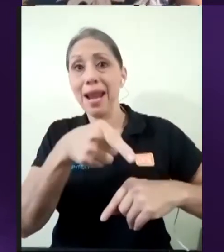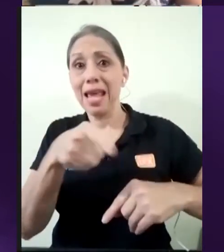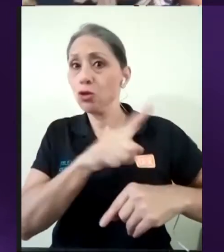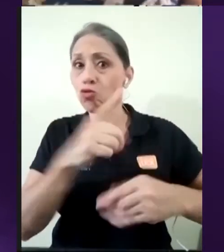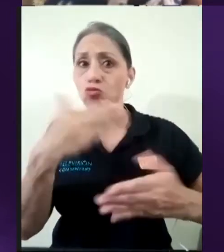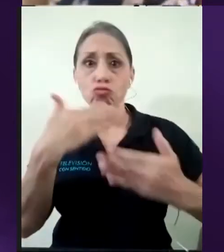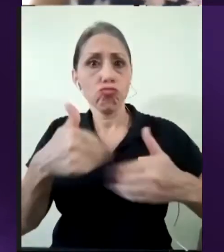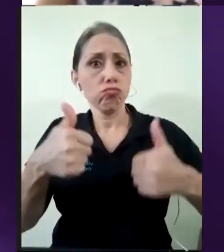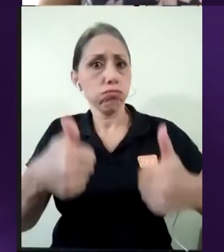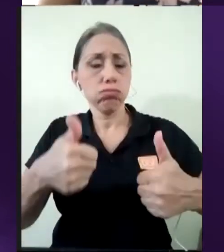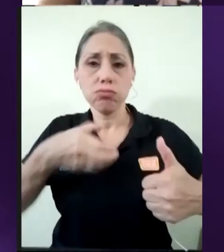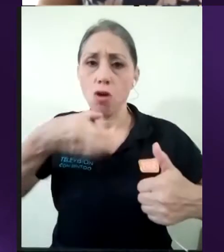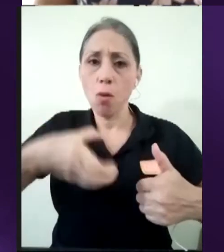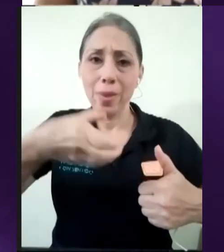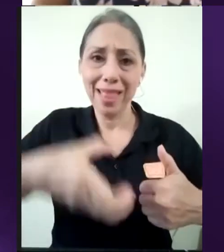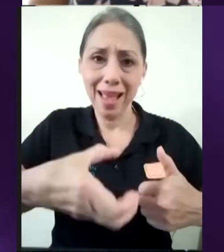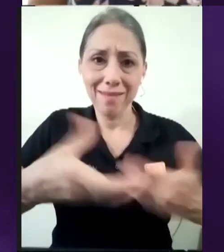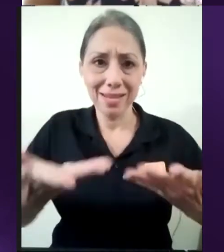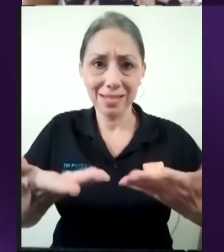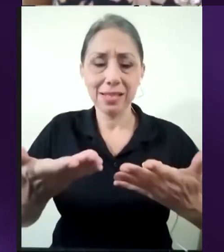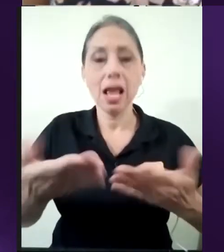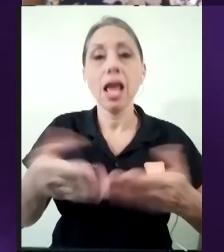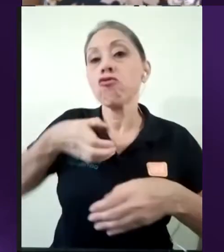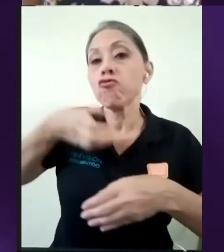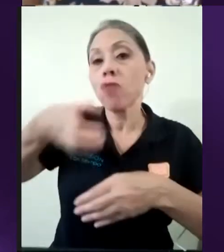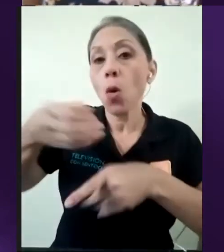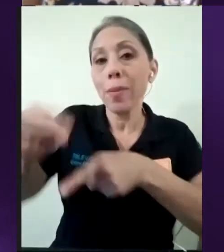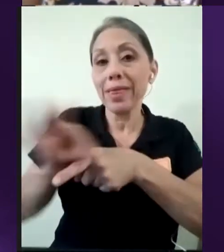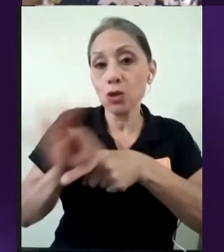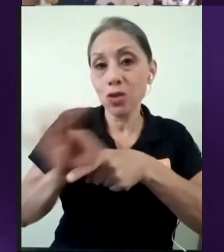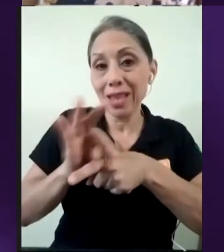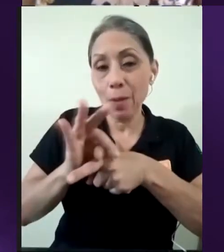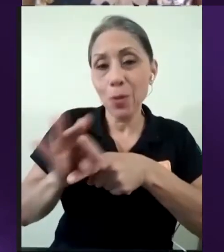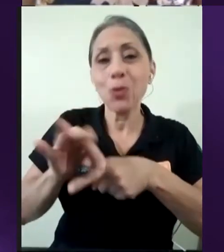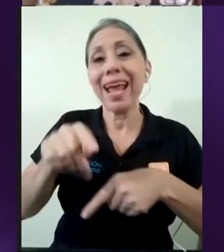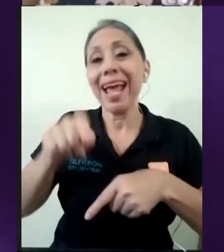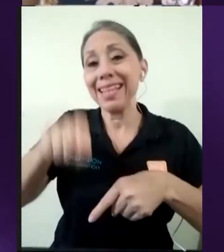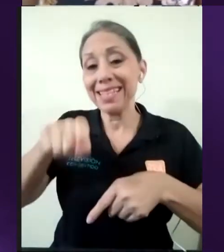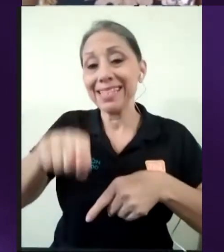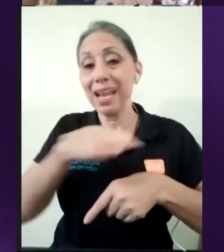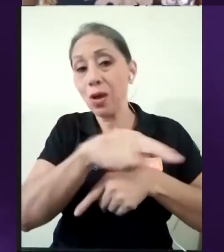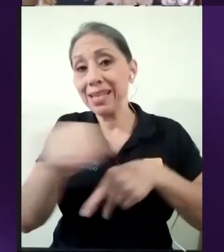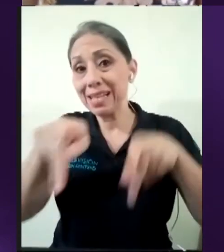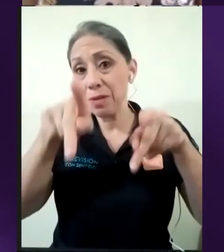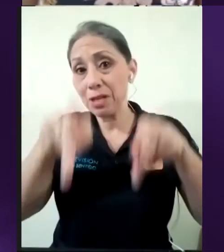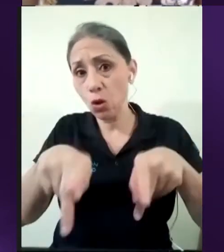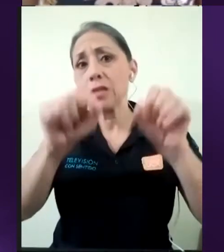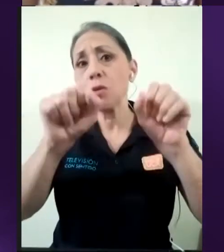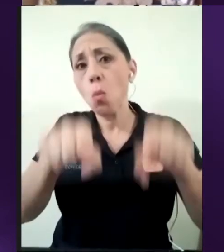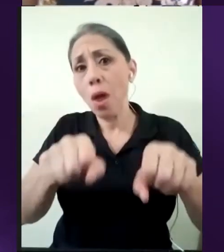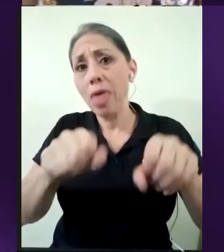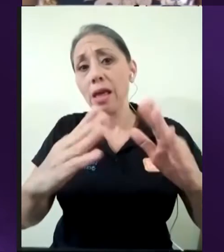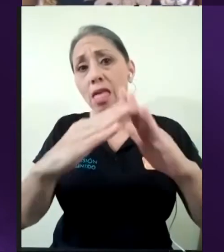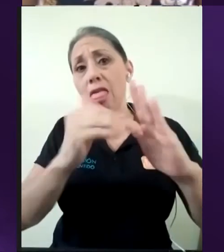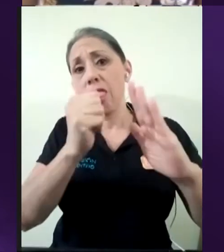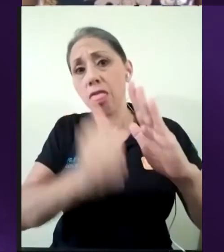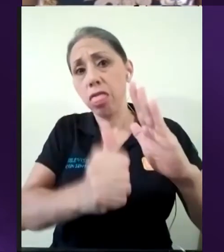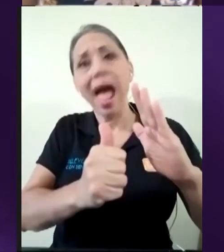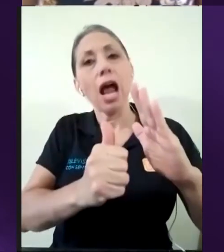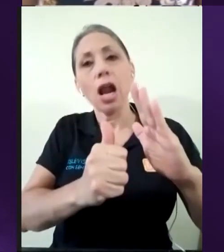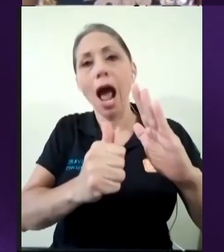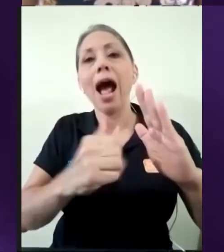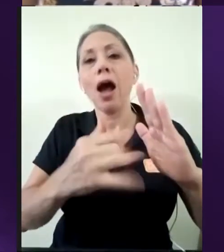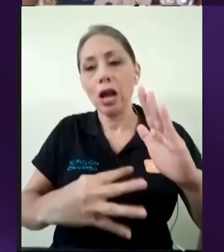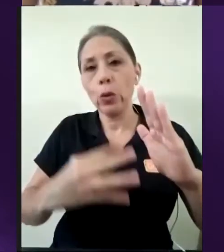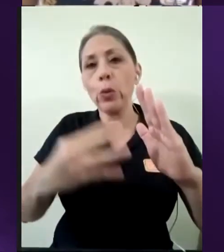que por una recomendación terapéutica ellos puedan y ellas salir a dar un paseo, pero que ese